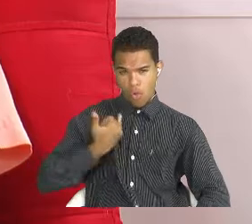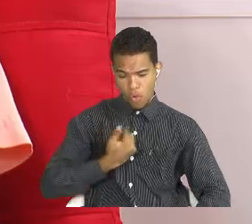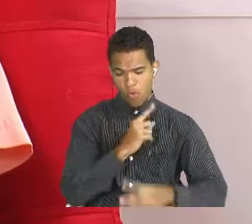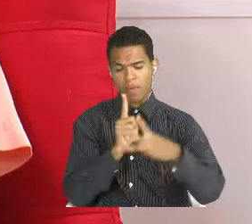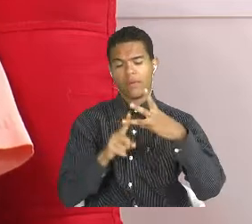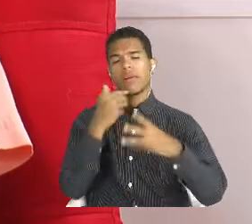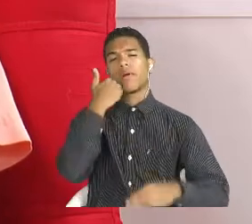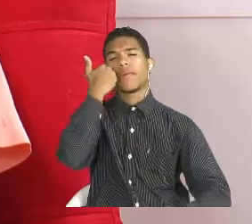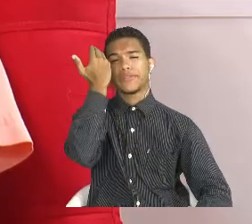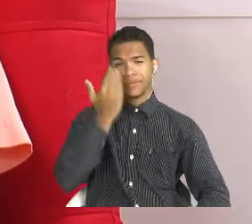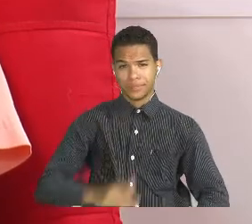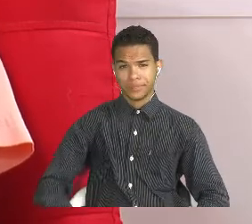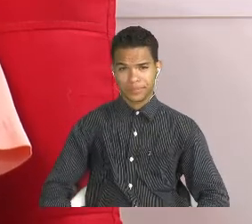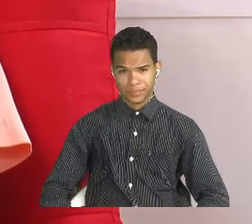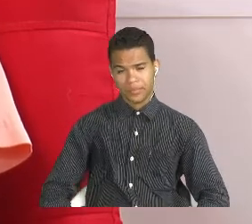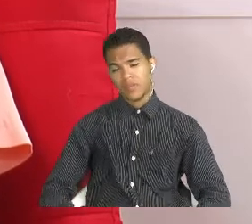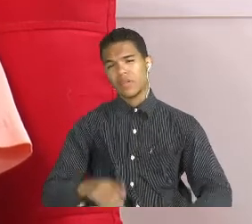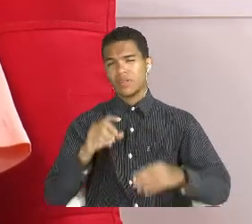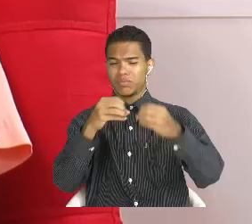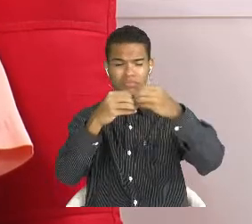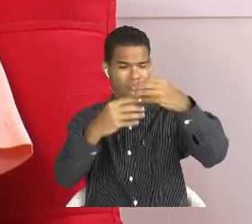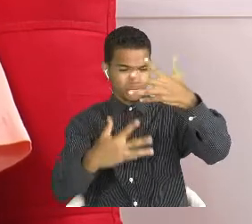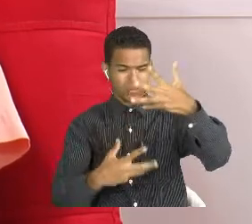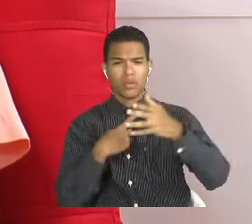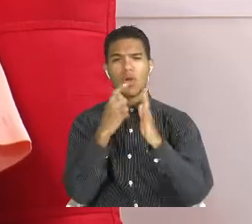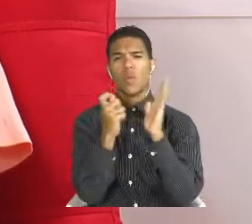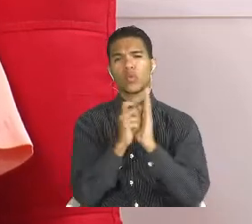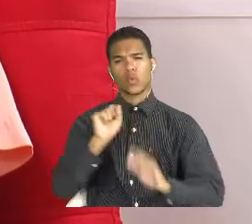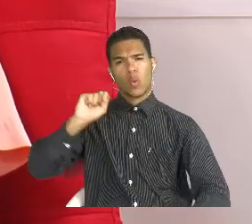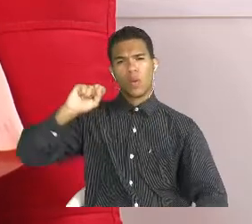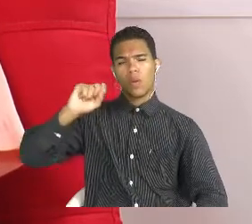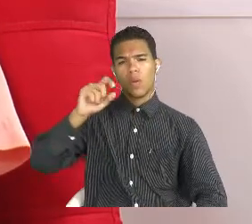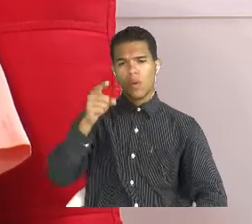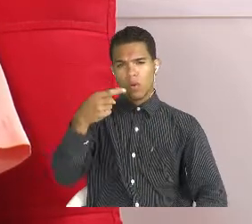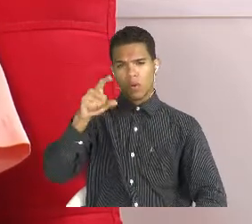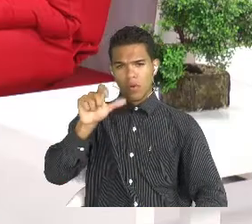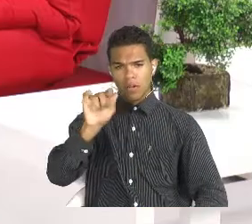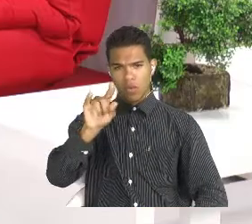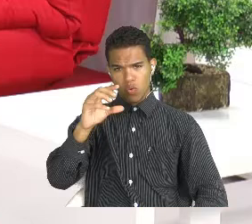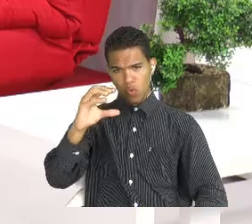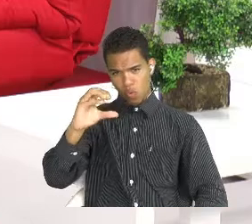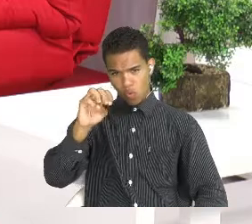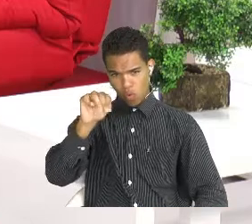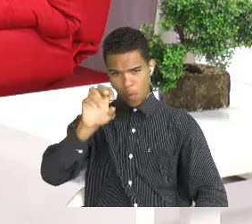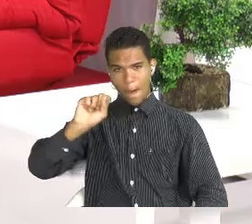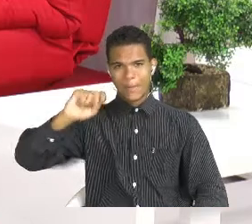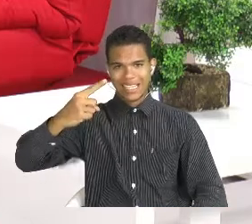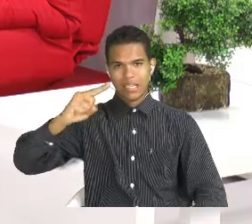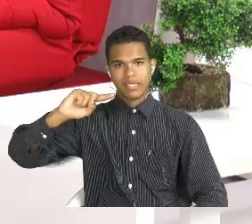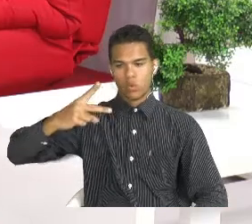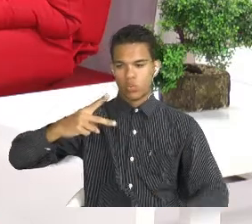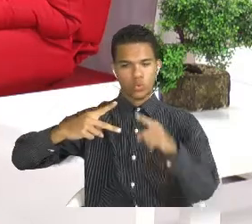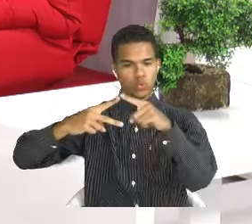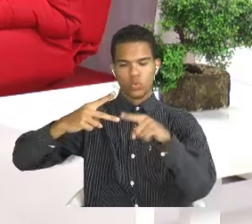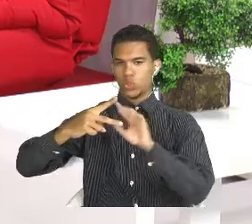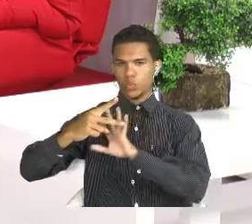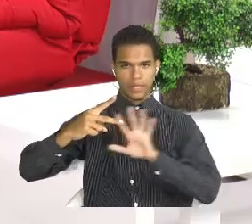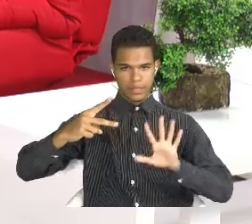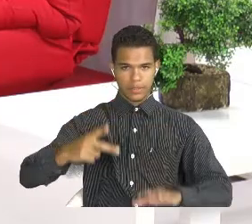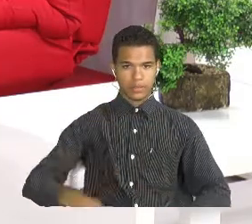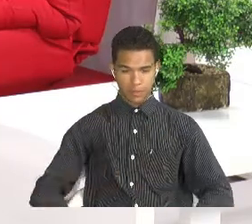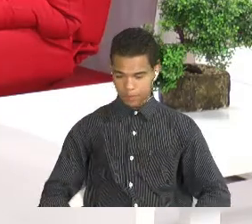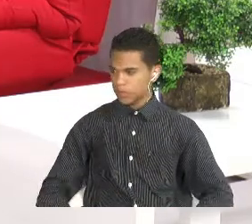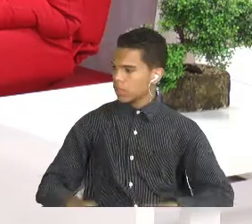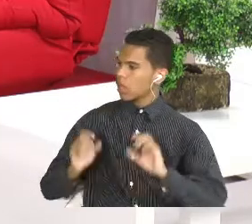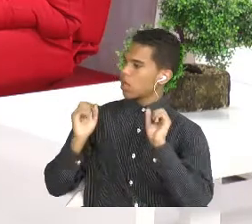muchas las clasificaciones, pero básicamente se habla del primario y el secundario. Bueno, ahí estábamos escuchando al doctor sobre el tema de la clasificación.